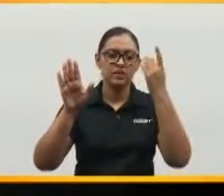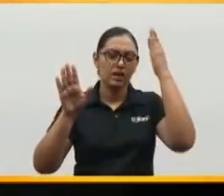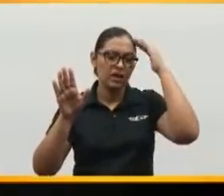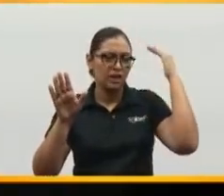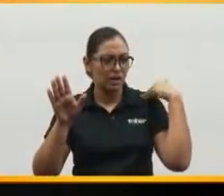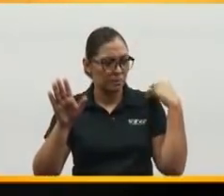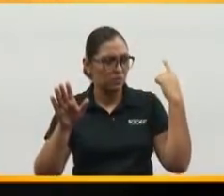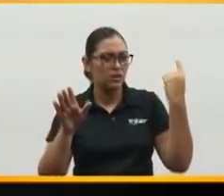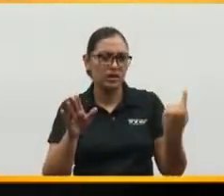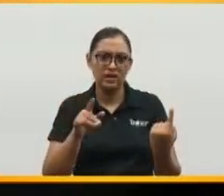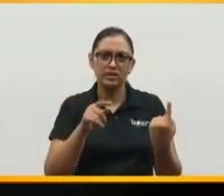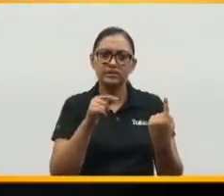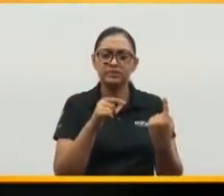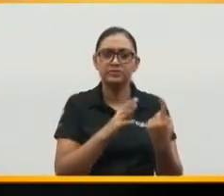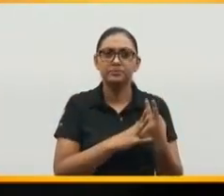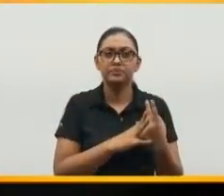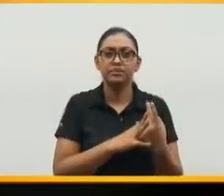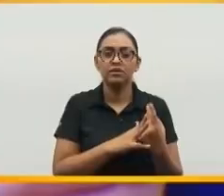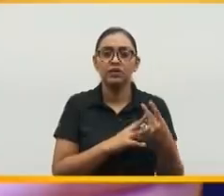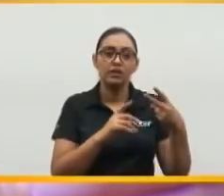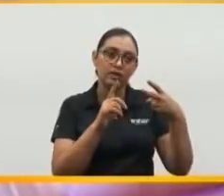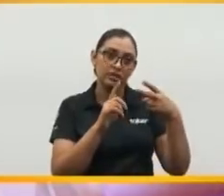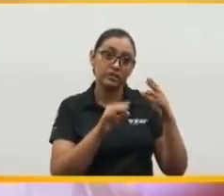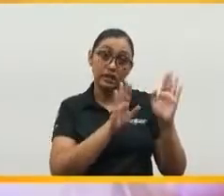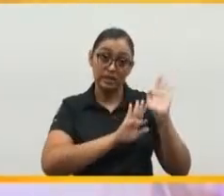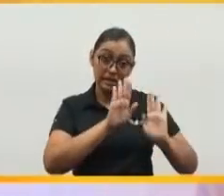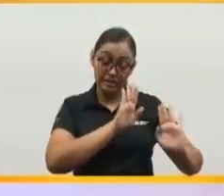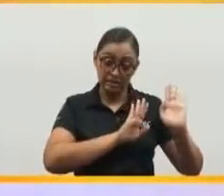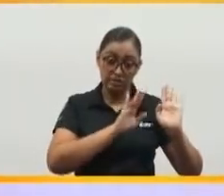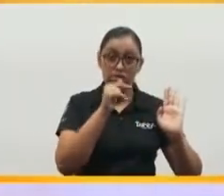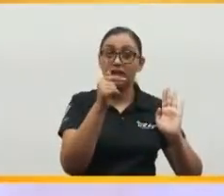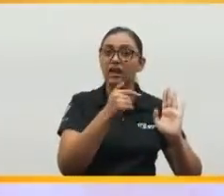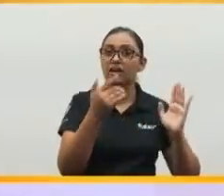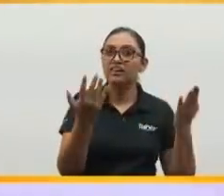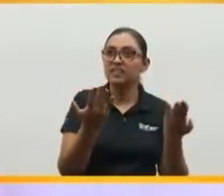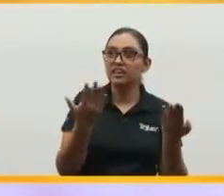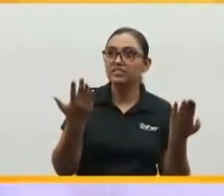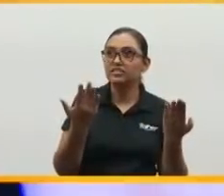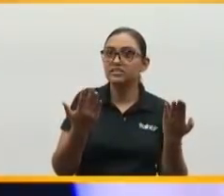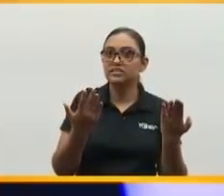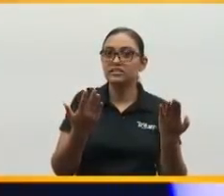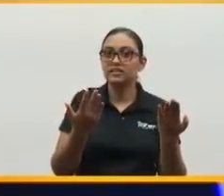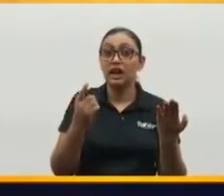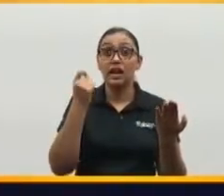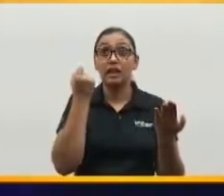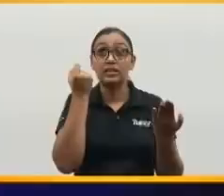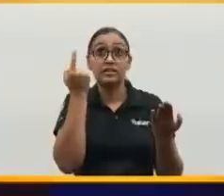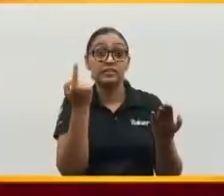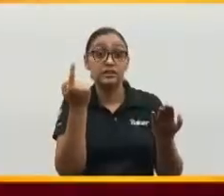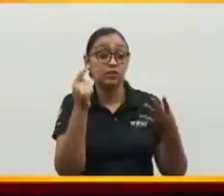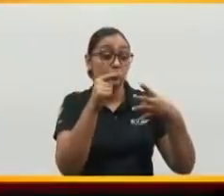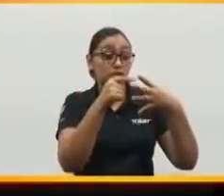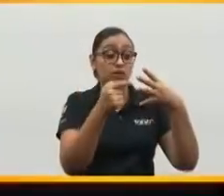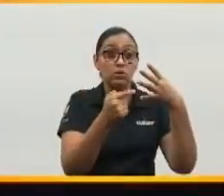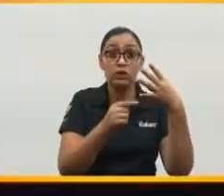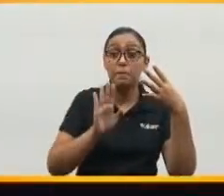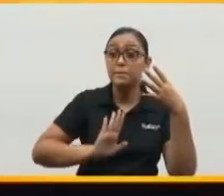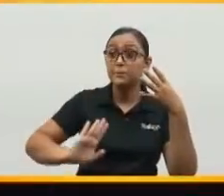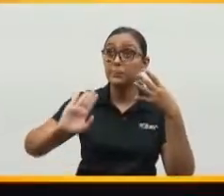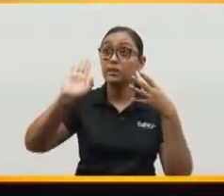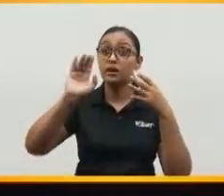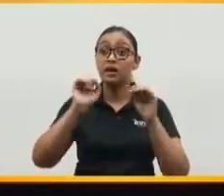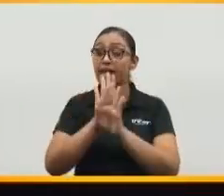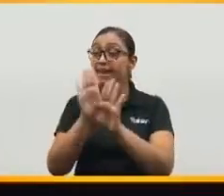de la que hablamos, que es la segunda, la historia dentro de la historia, ella había roto paradigmas y entendió que los cuatro milagros confirmaban que ese hombre